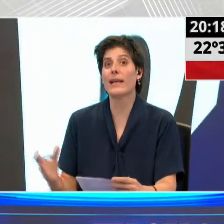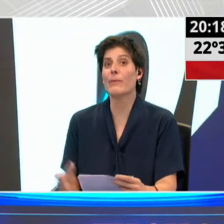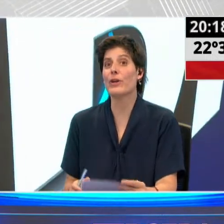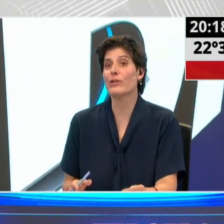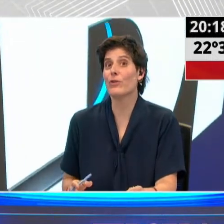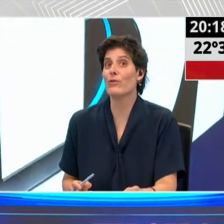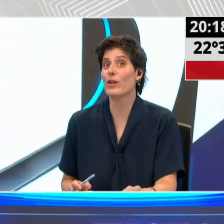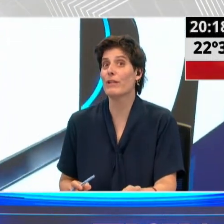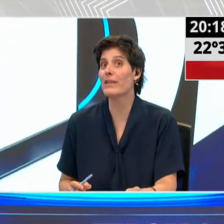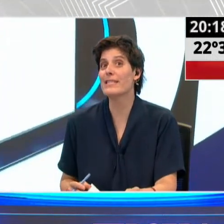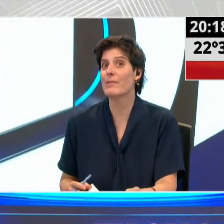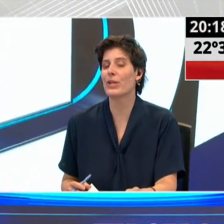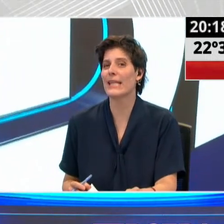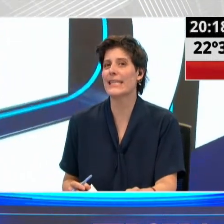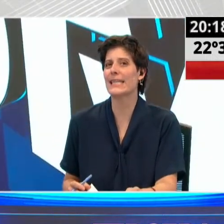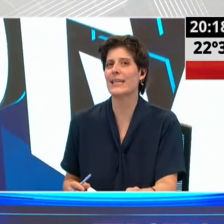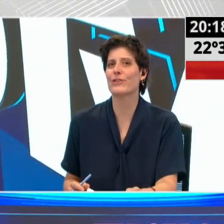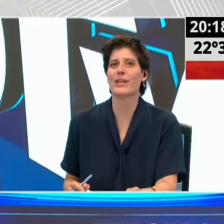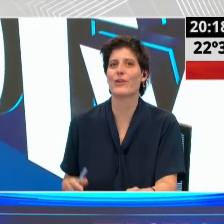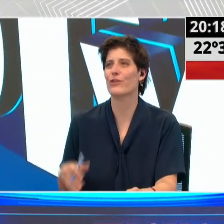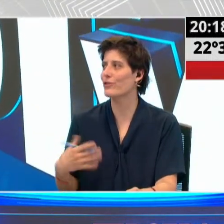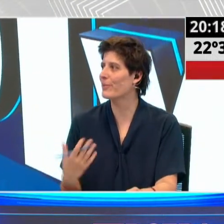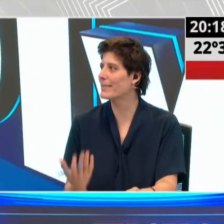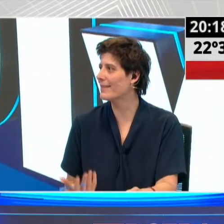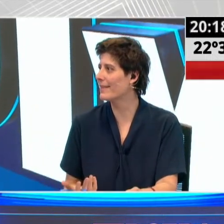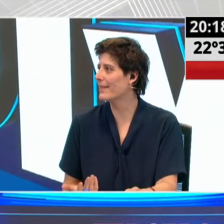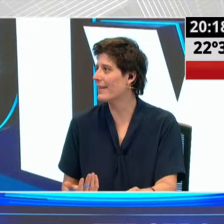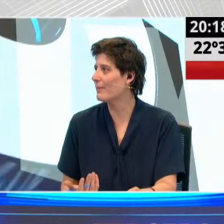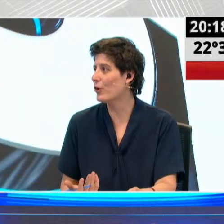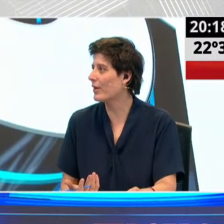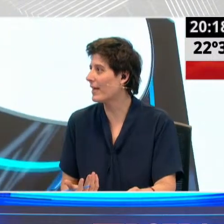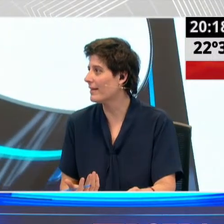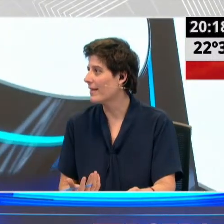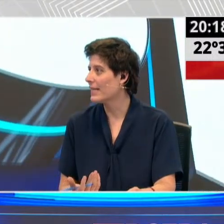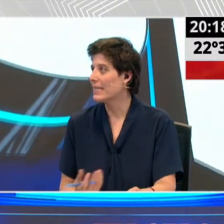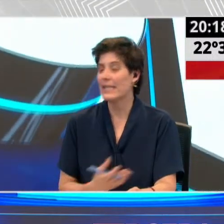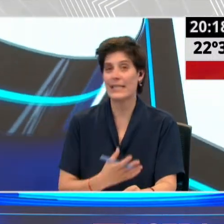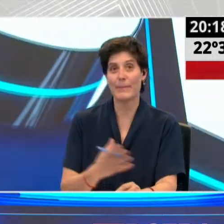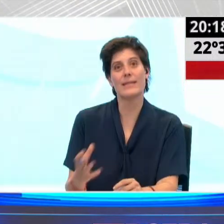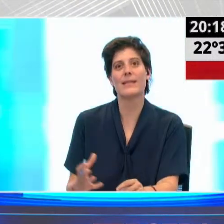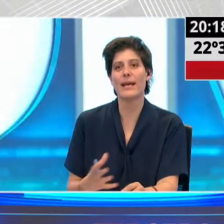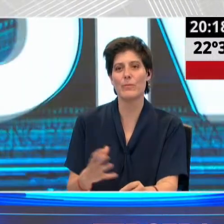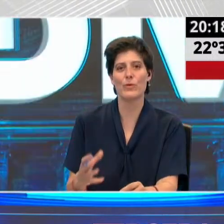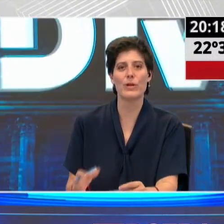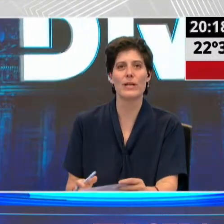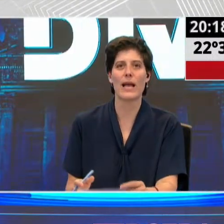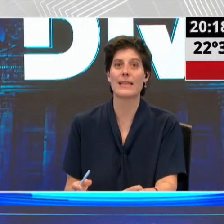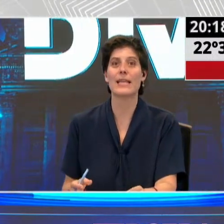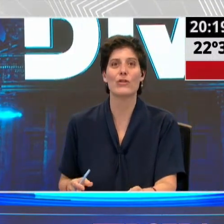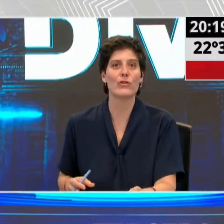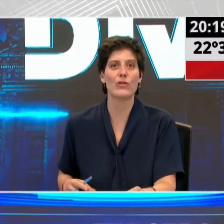y que, bueno, le toca un rol difícil porque él tiene que negociar con los otros presidentes de bloque y también estar